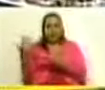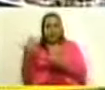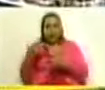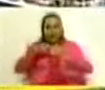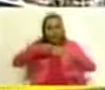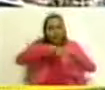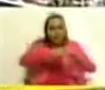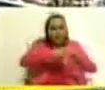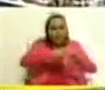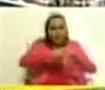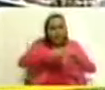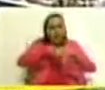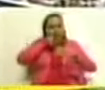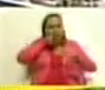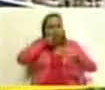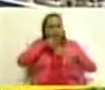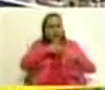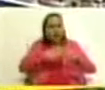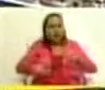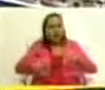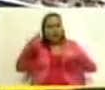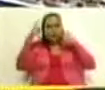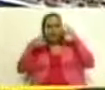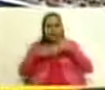micrófono. El